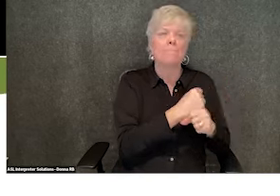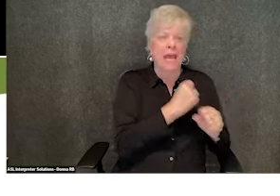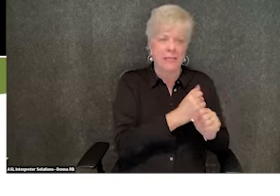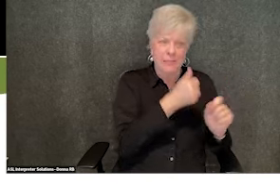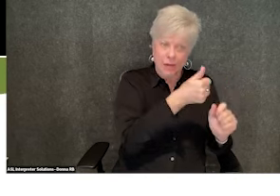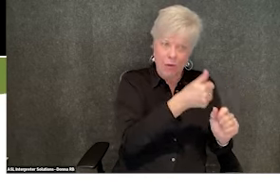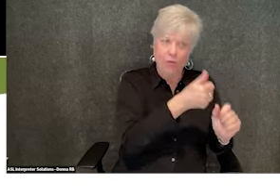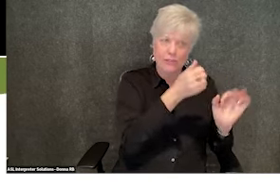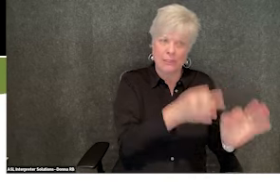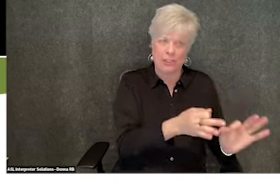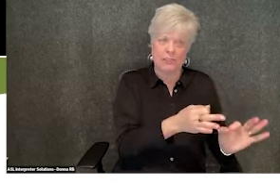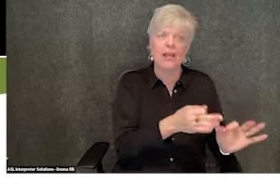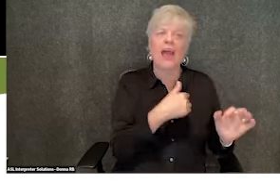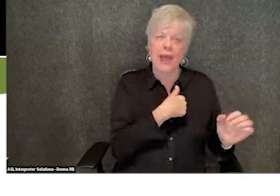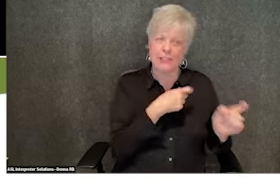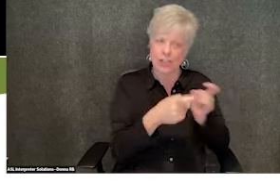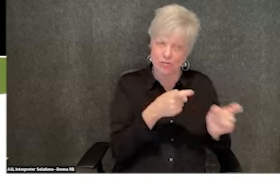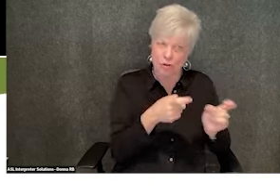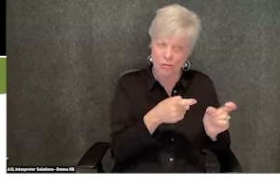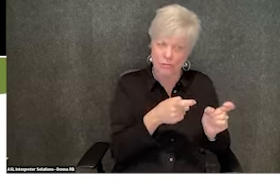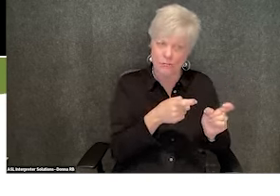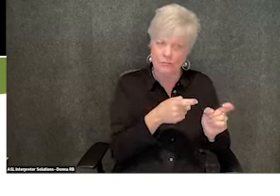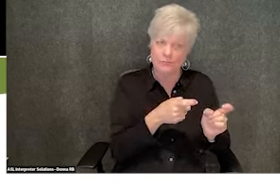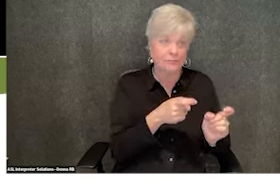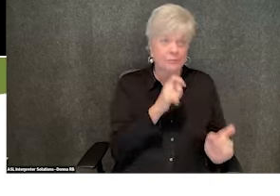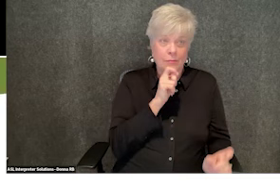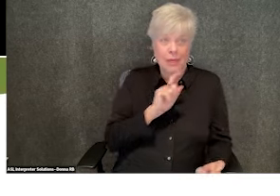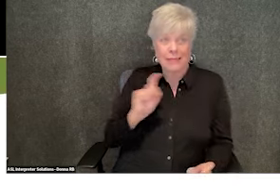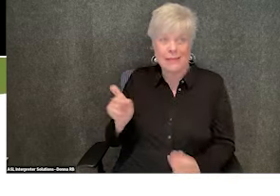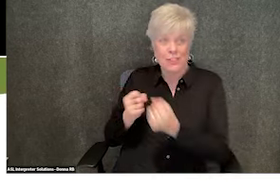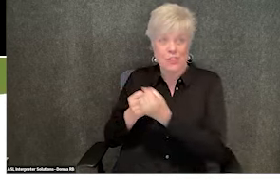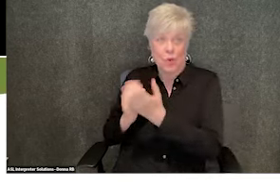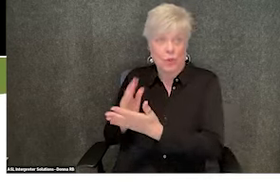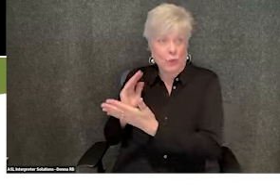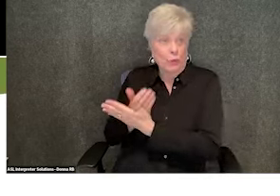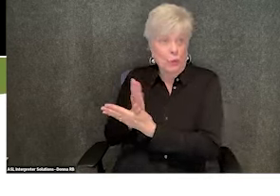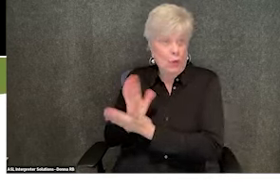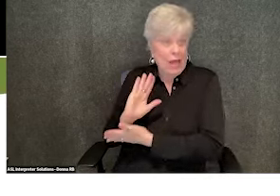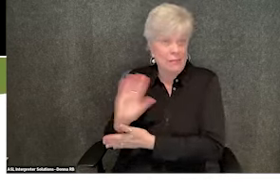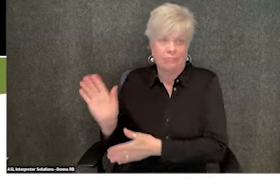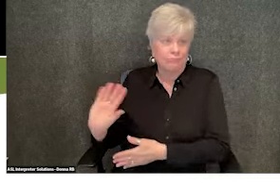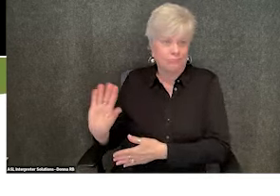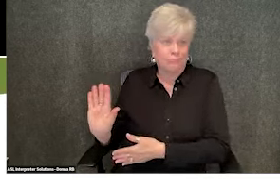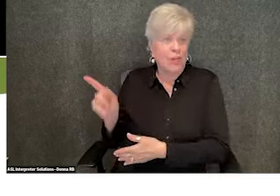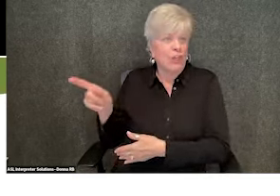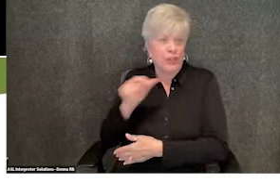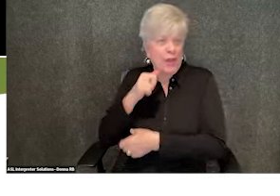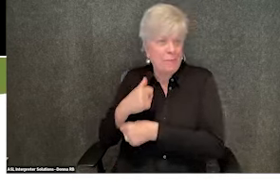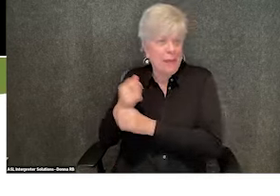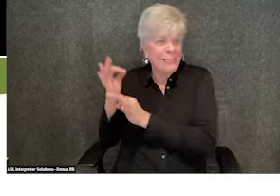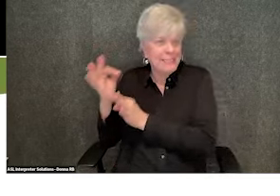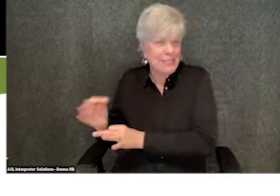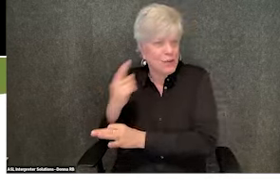persona tiene control de sus propias decisiones. No da a la persona que le apoya, no le da